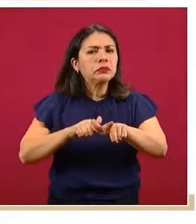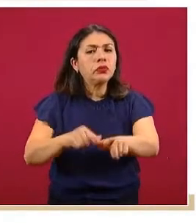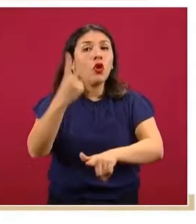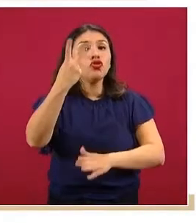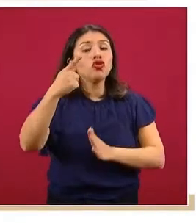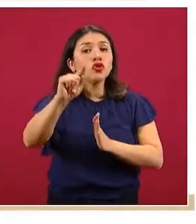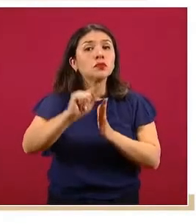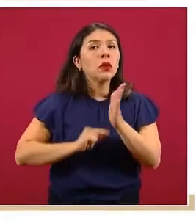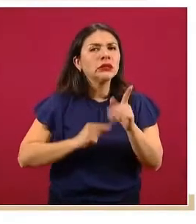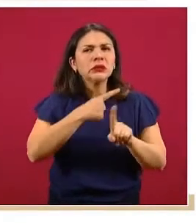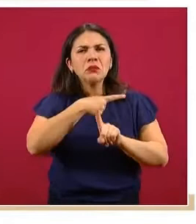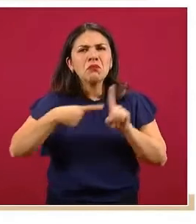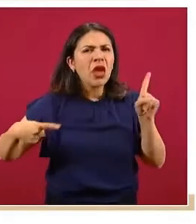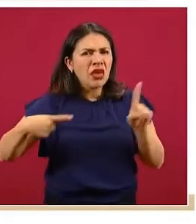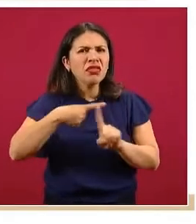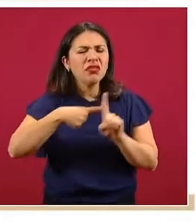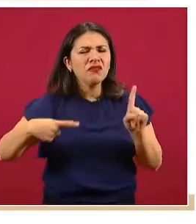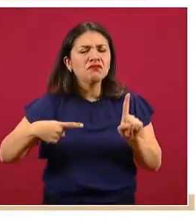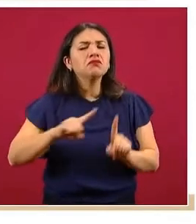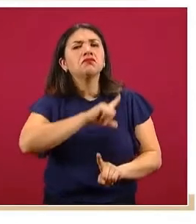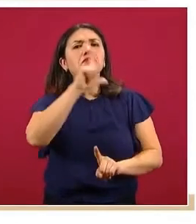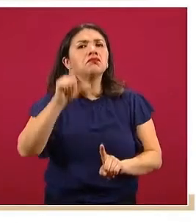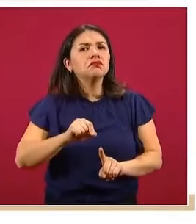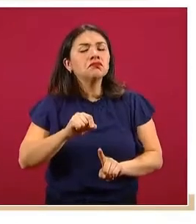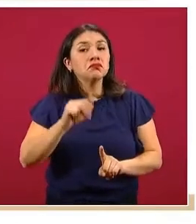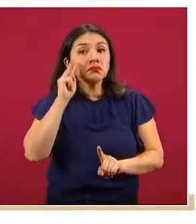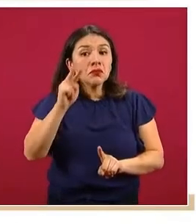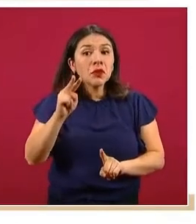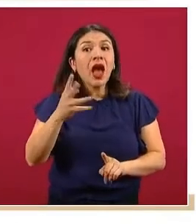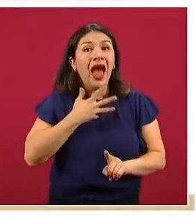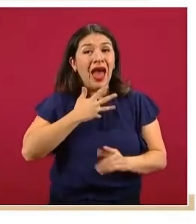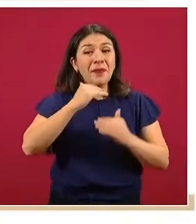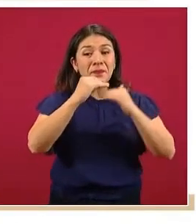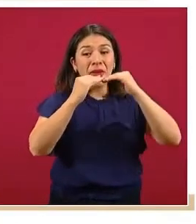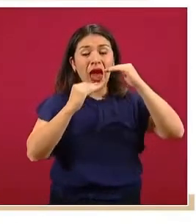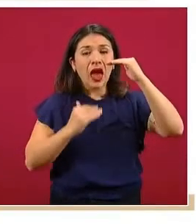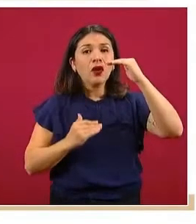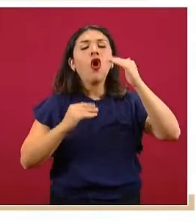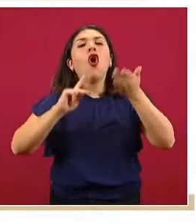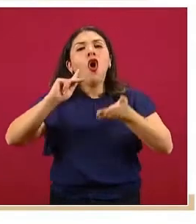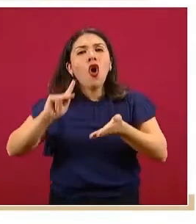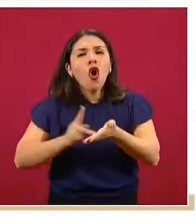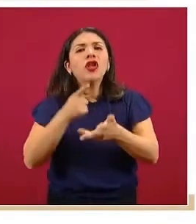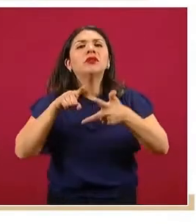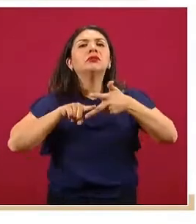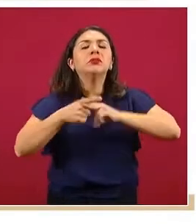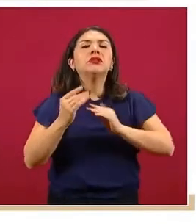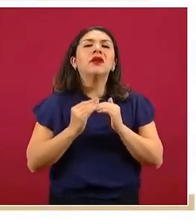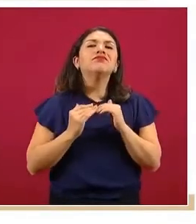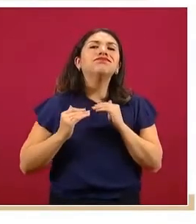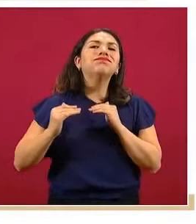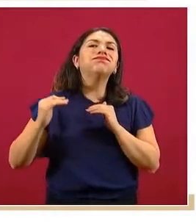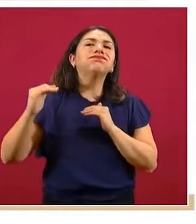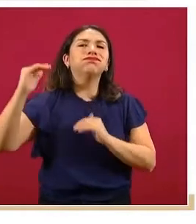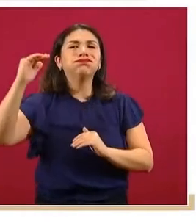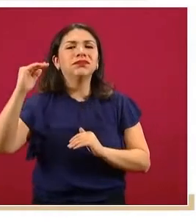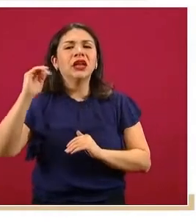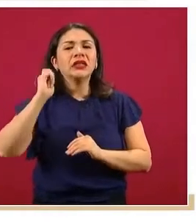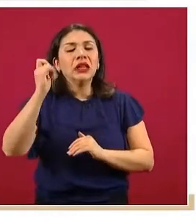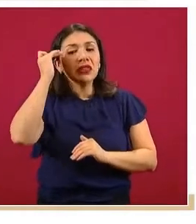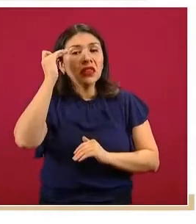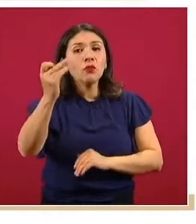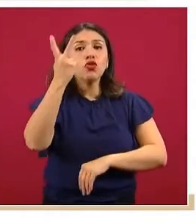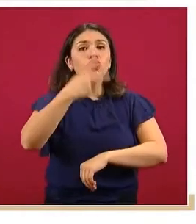2 meses y medio. Luego, después de tener este descenso, iniciamos nuevamente con una tendencia ascendente durante